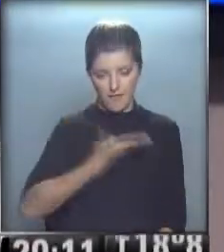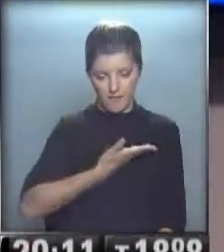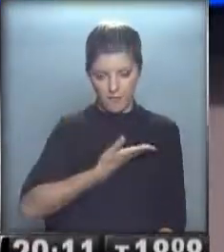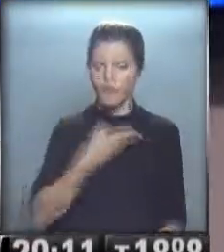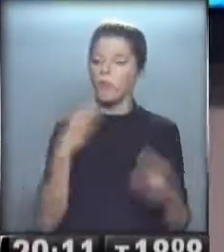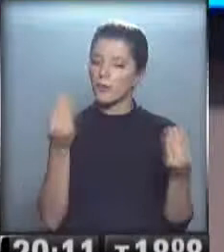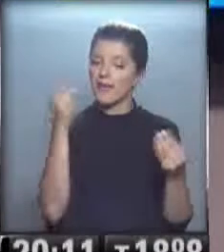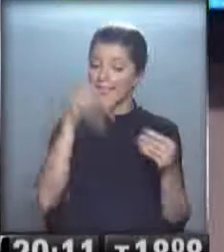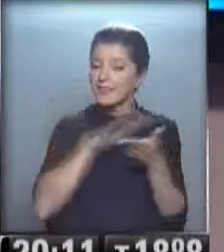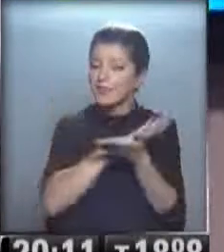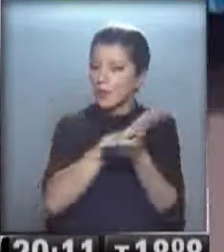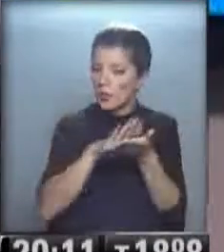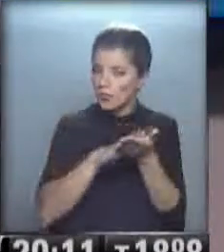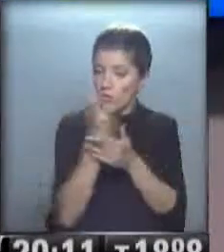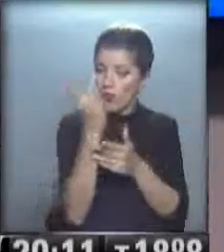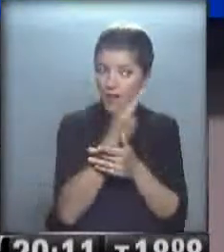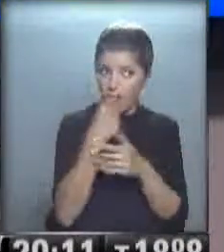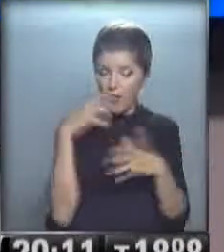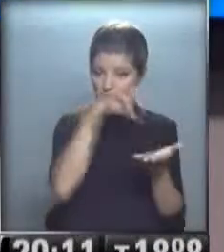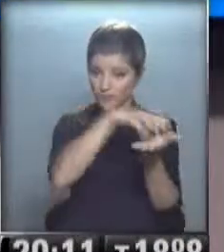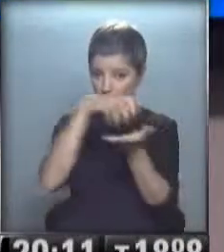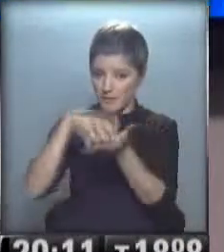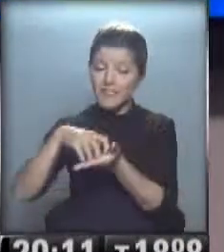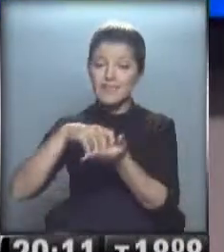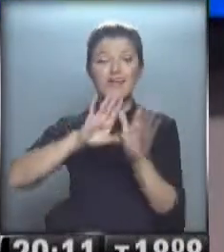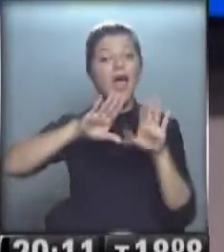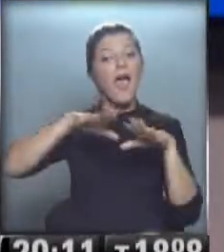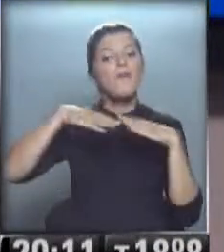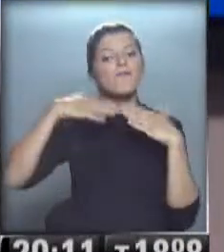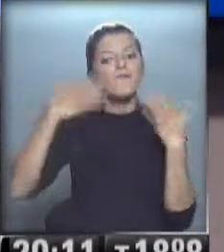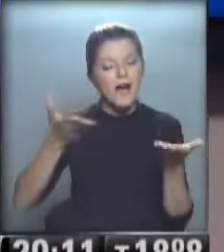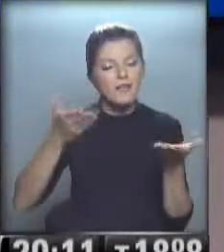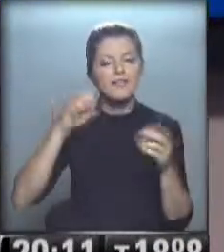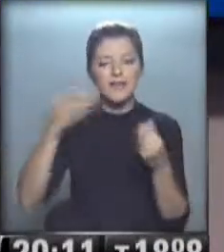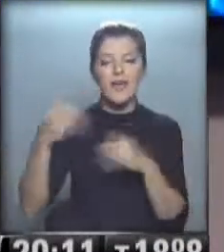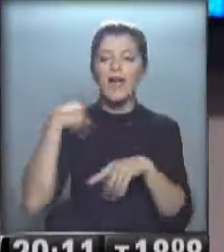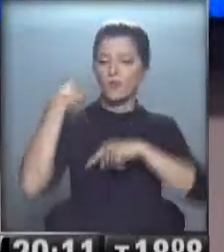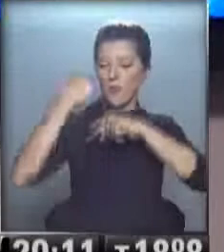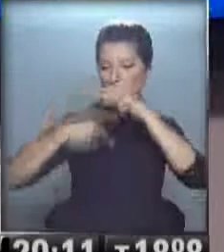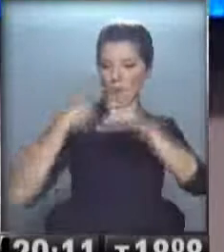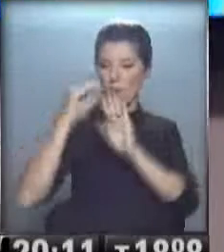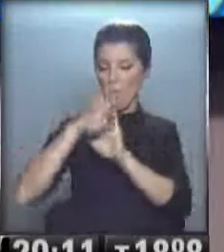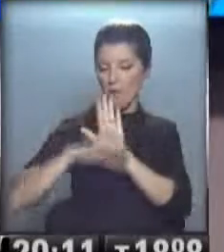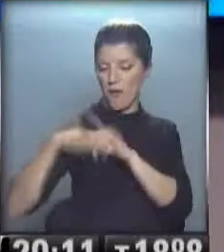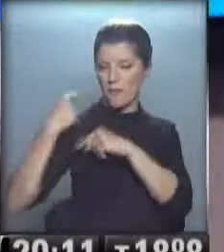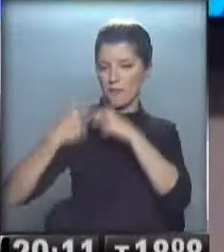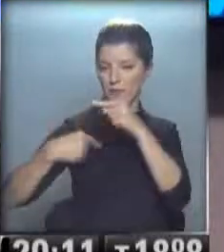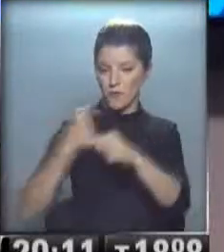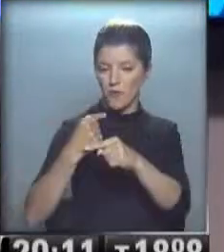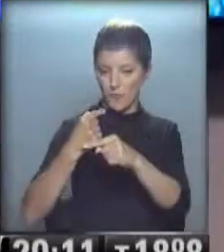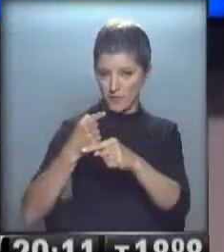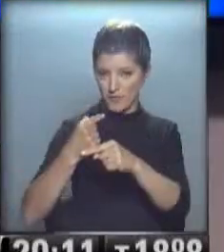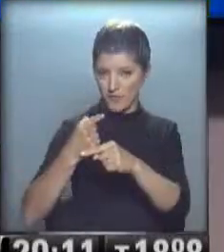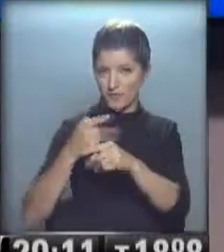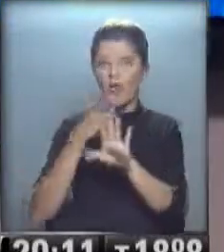que tenía YPF con Repsol va a facilitar las inversiones, va a facilitar la continuidad del programa que se planteó Miguel Galucho cuando